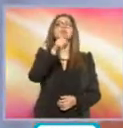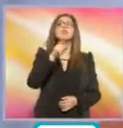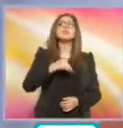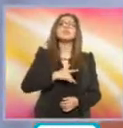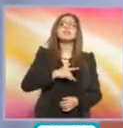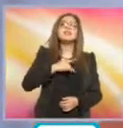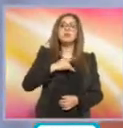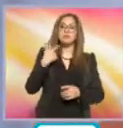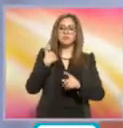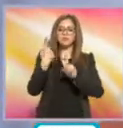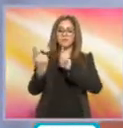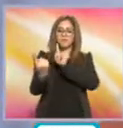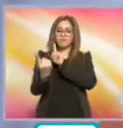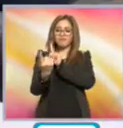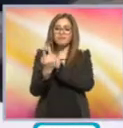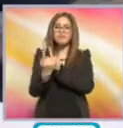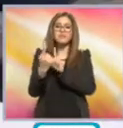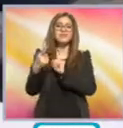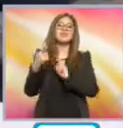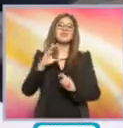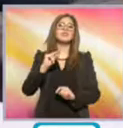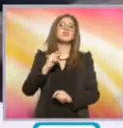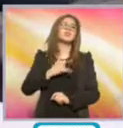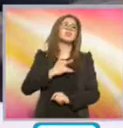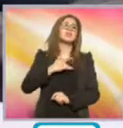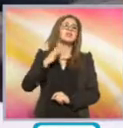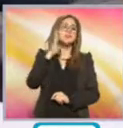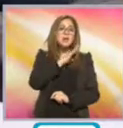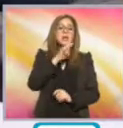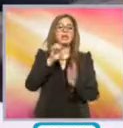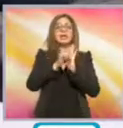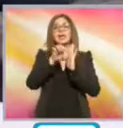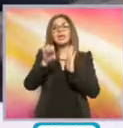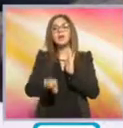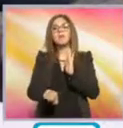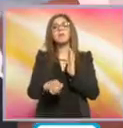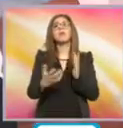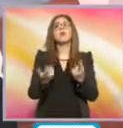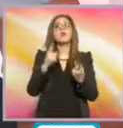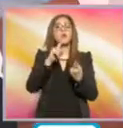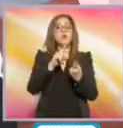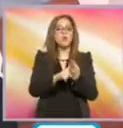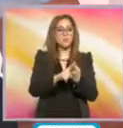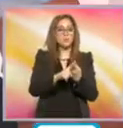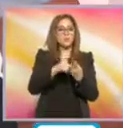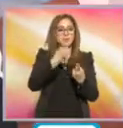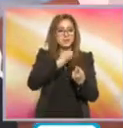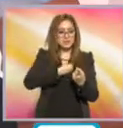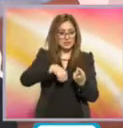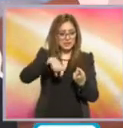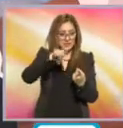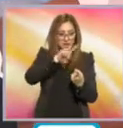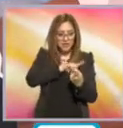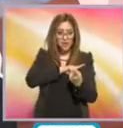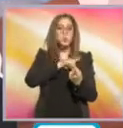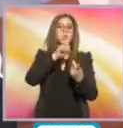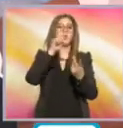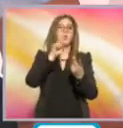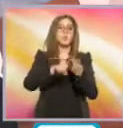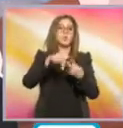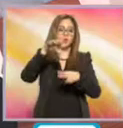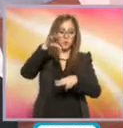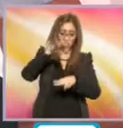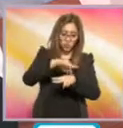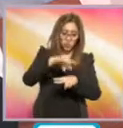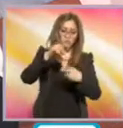esa relación, en ese vínculo. Entonces, son profesiones, por ejemplo, todo lo que tiene que ver con ámbito de la salud, médicos,